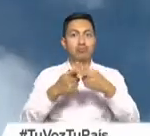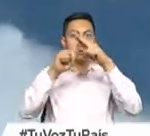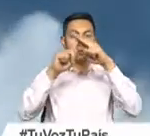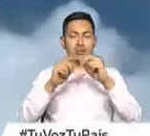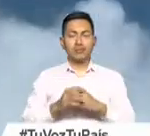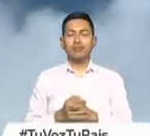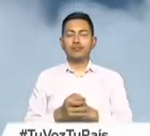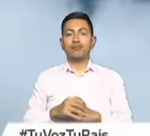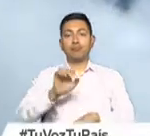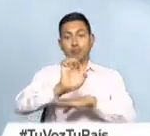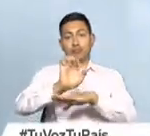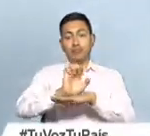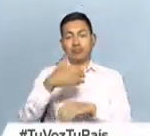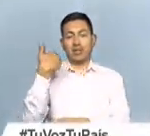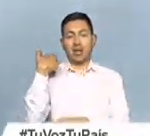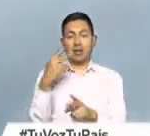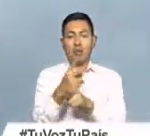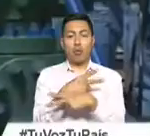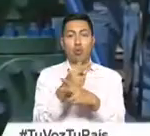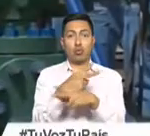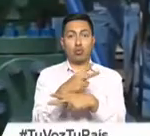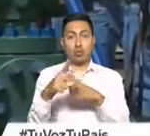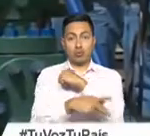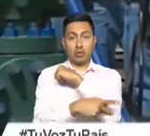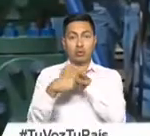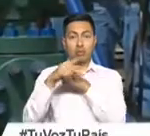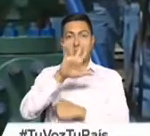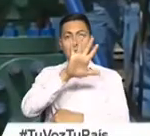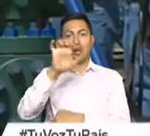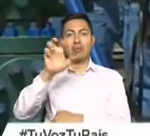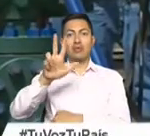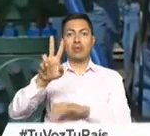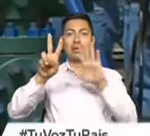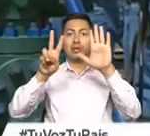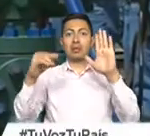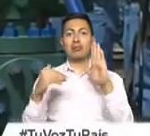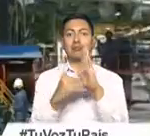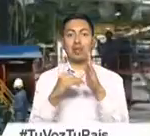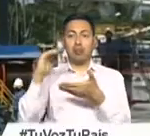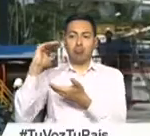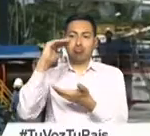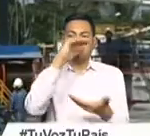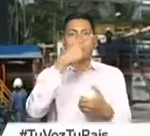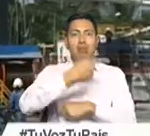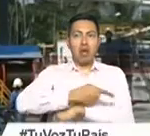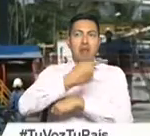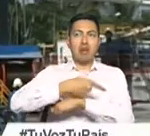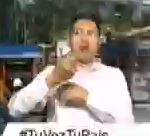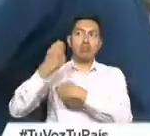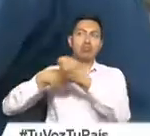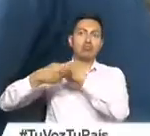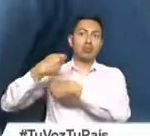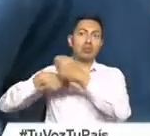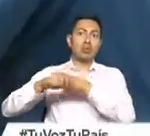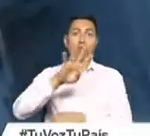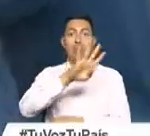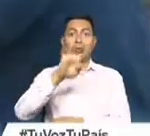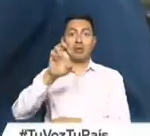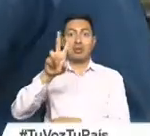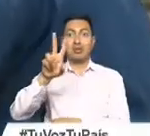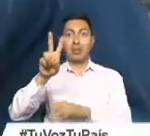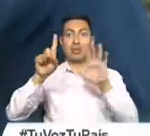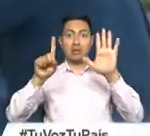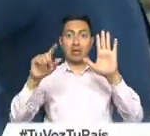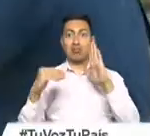cuenta con una producción de petróleo de 537 mil barriles diarios. De estos, 426 mil son producidos por la